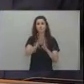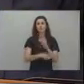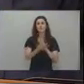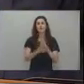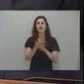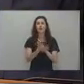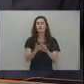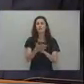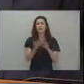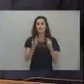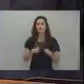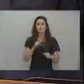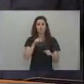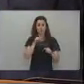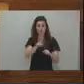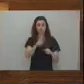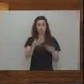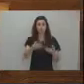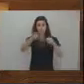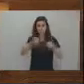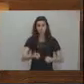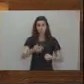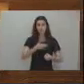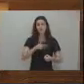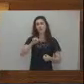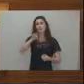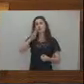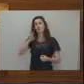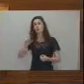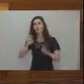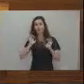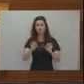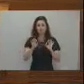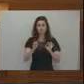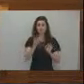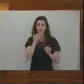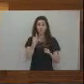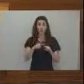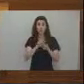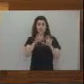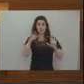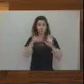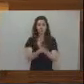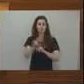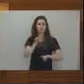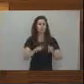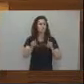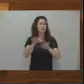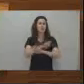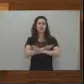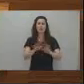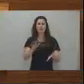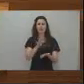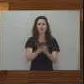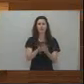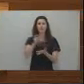tener. E insisto, la firmeza, la mía o la de Daniel Ripa, va a estar ahí. Y si hay cosas que aclarar, se aclaran. No hay problema ninguno. De la misma manera que el señor